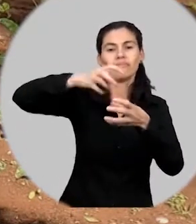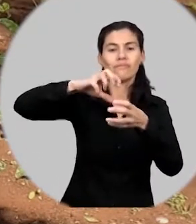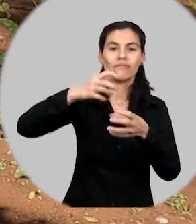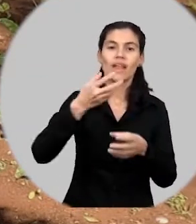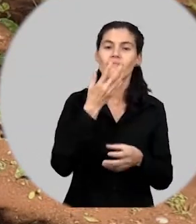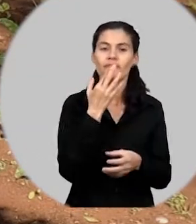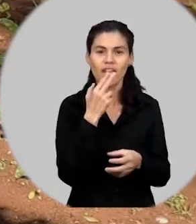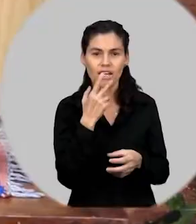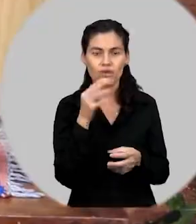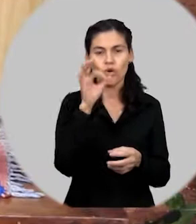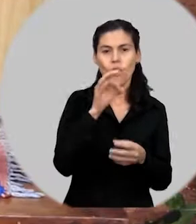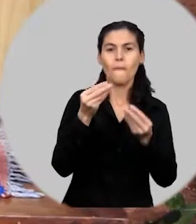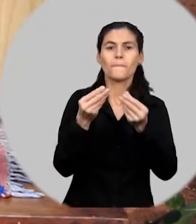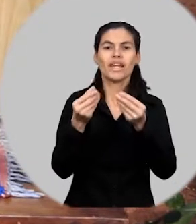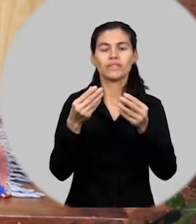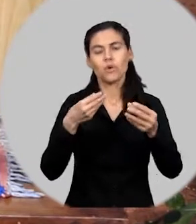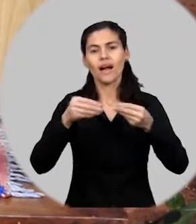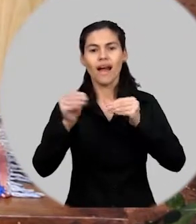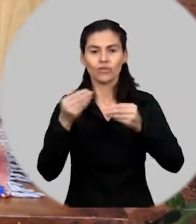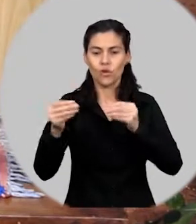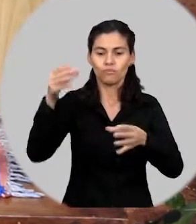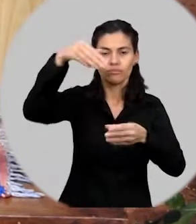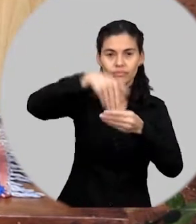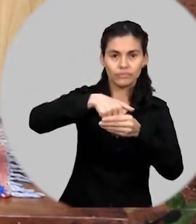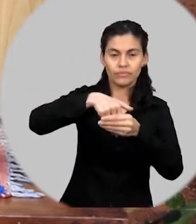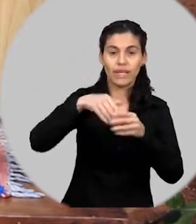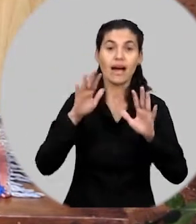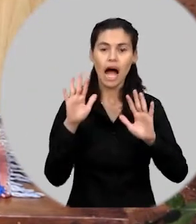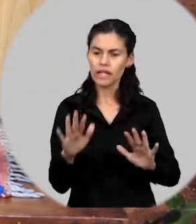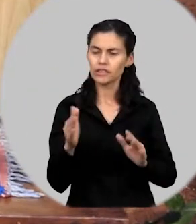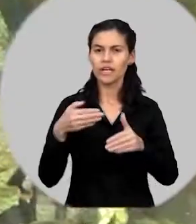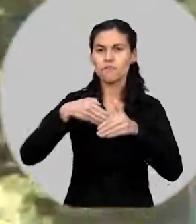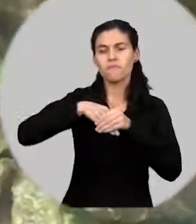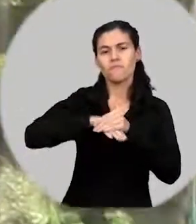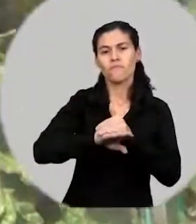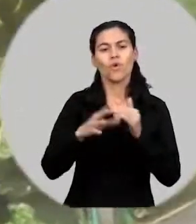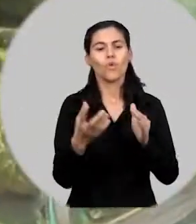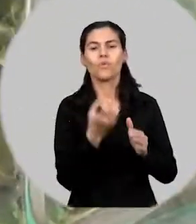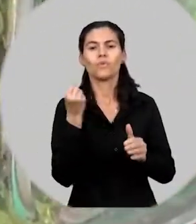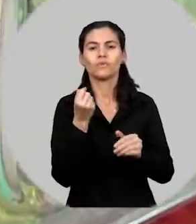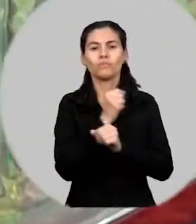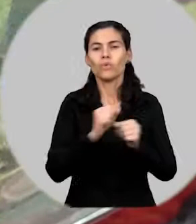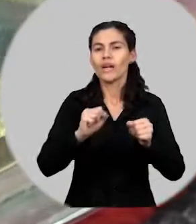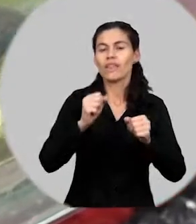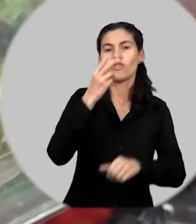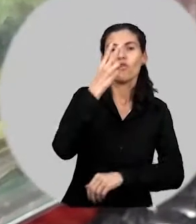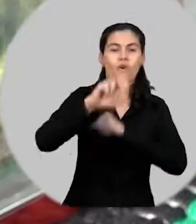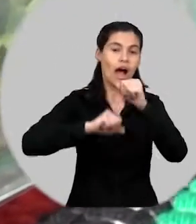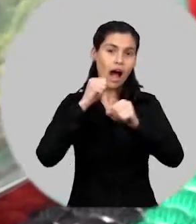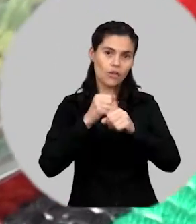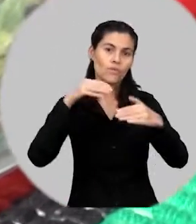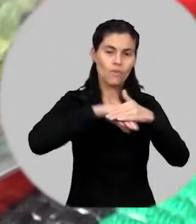en frascos de vidrio, bolsas de plástico o de cartón. Y así las vamos a poder tener durante